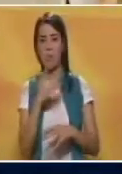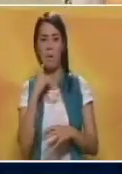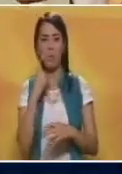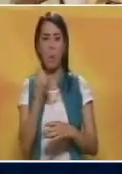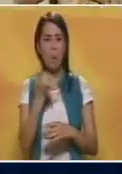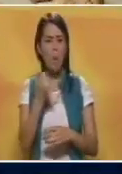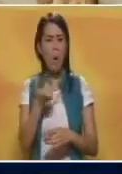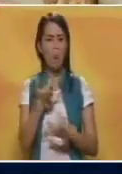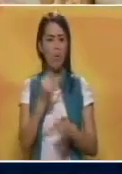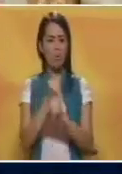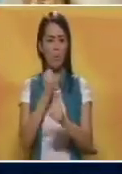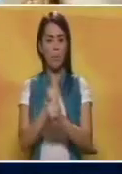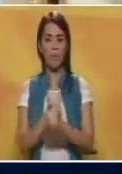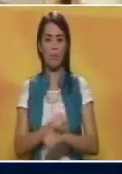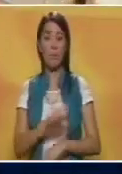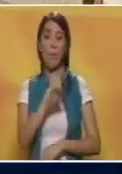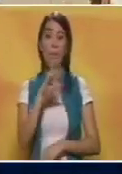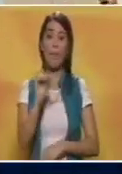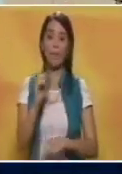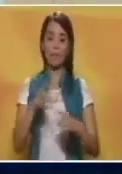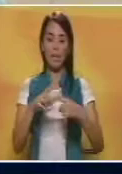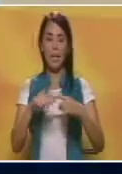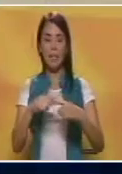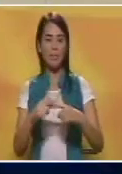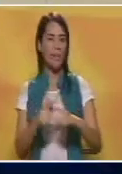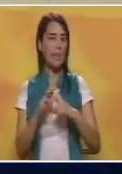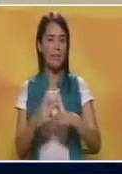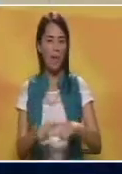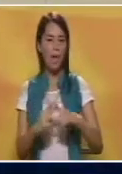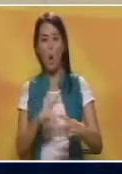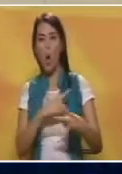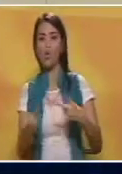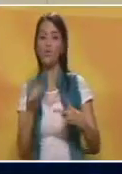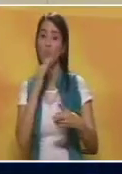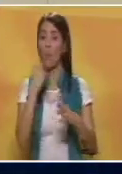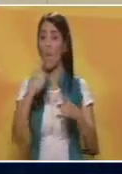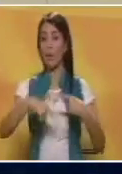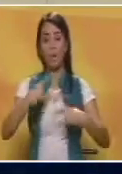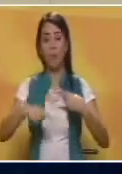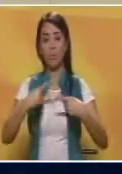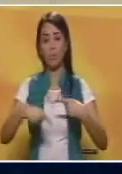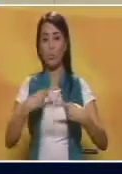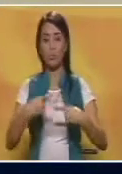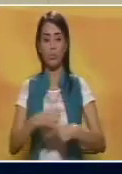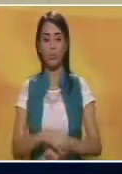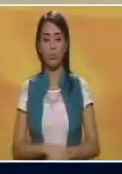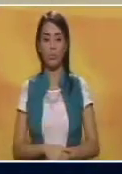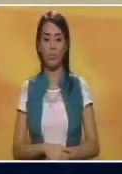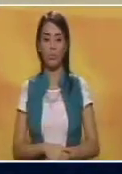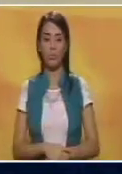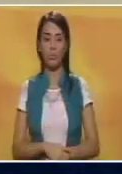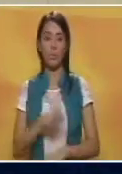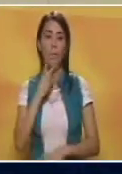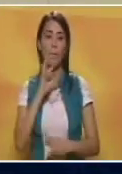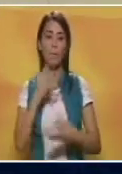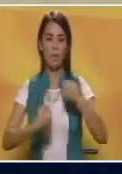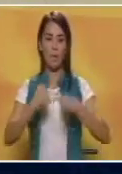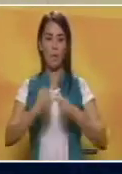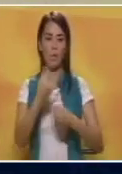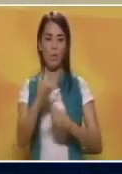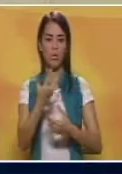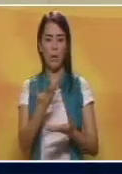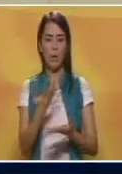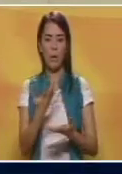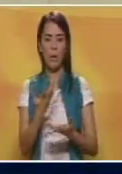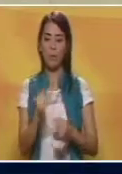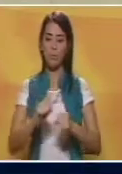de sus 70 te puedo garantizar que 20 están en el taller otro estarán sin caucho total por motor y los insumos online erc iu de un carro que costaba para hacerle un